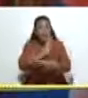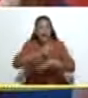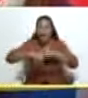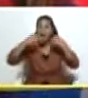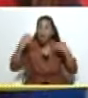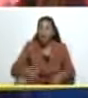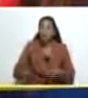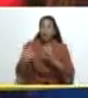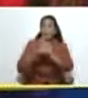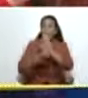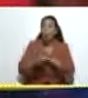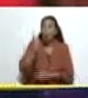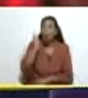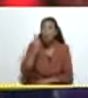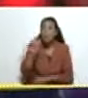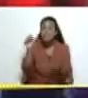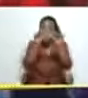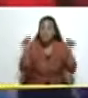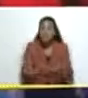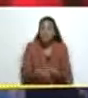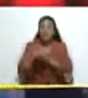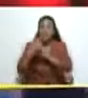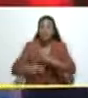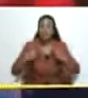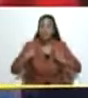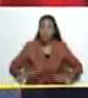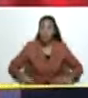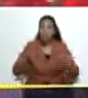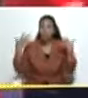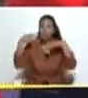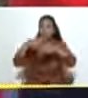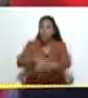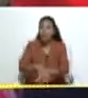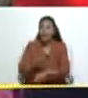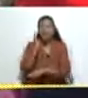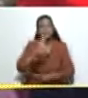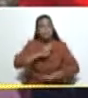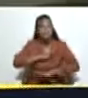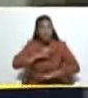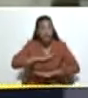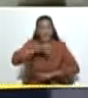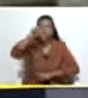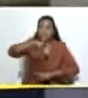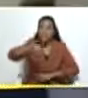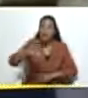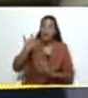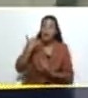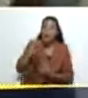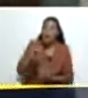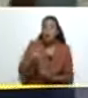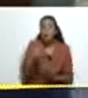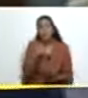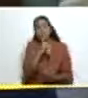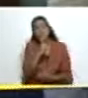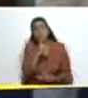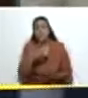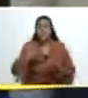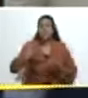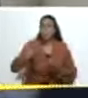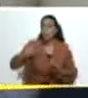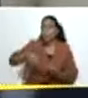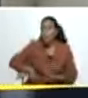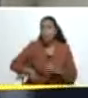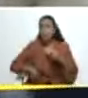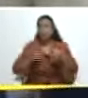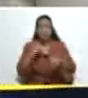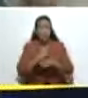garantía constitucional del sistema de los derechos humanos integrales y la satisfacción de las necesidades de nuestra población. También,